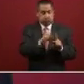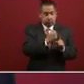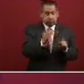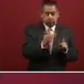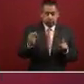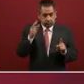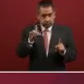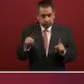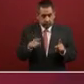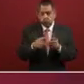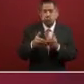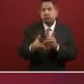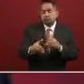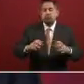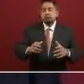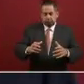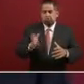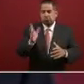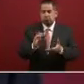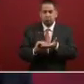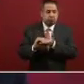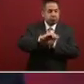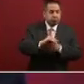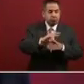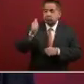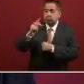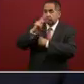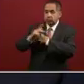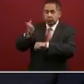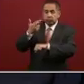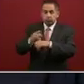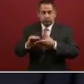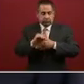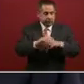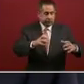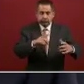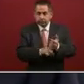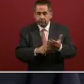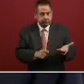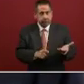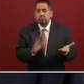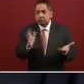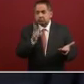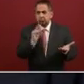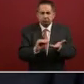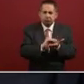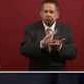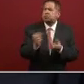aumento la inversión extranjera directa en el país